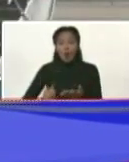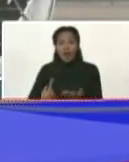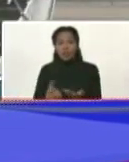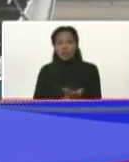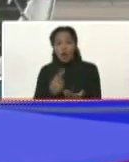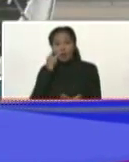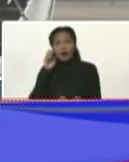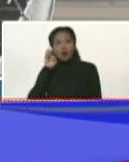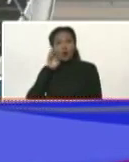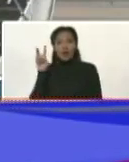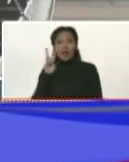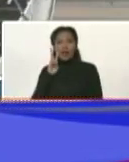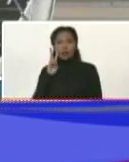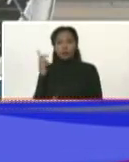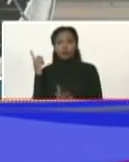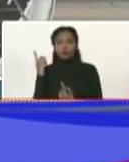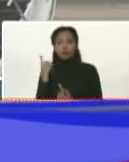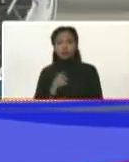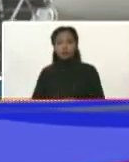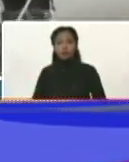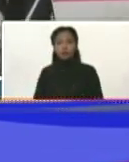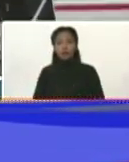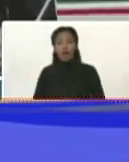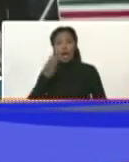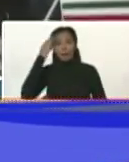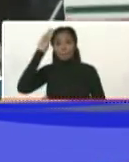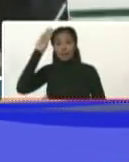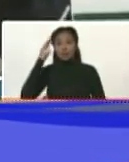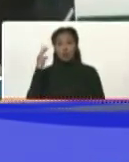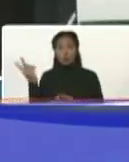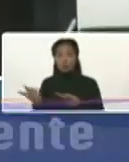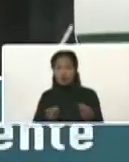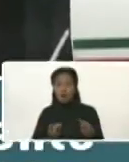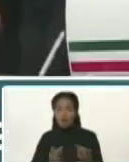hermano Evo Morales Ayma a México.